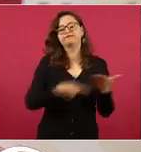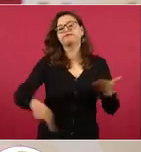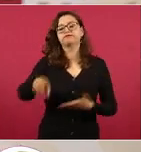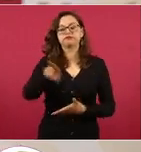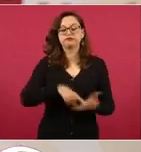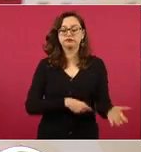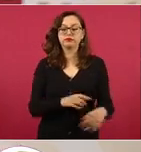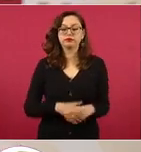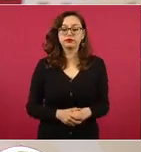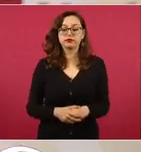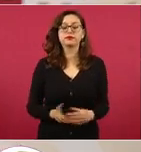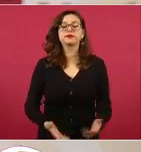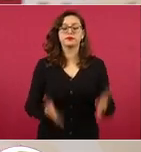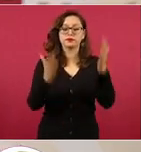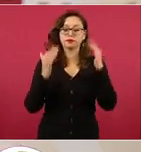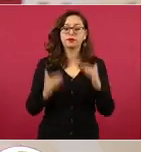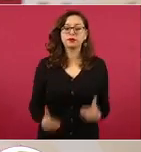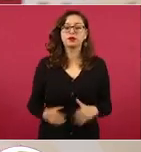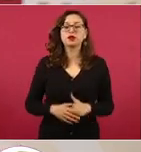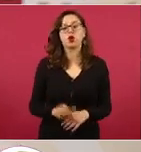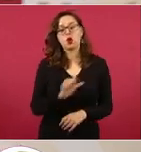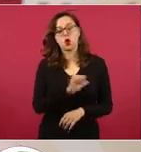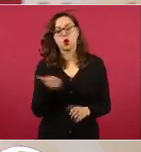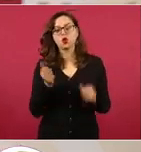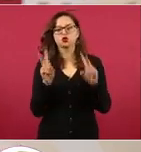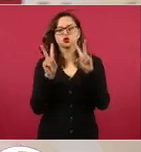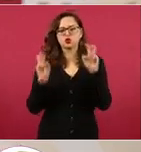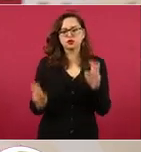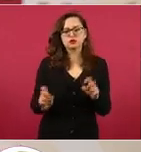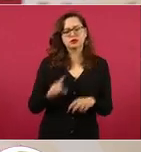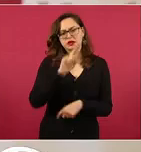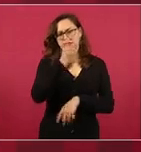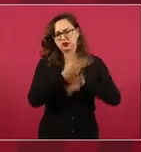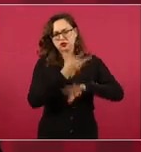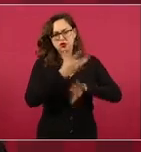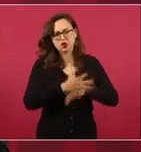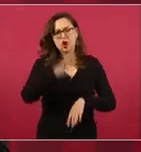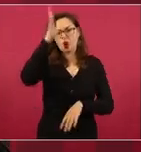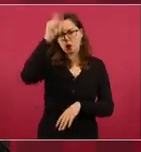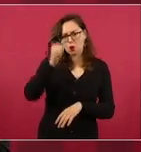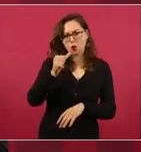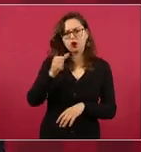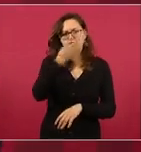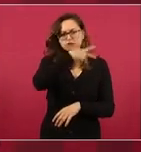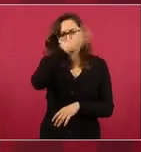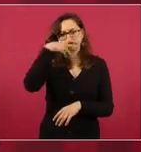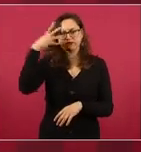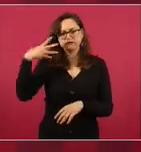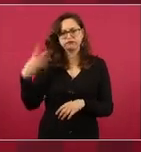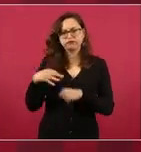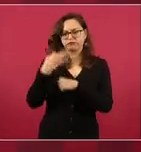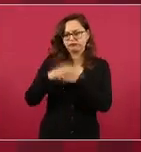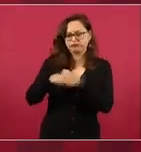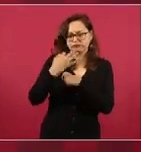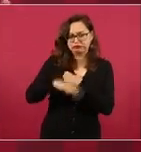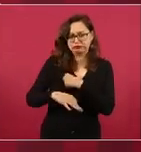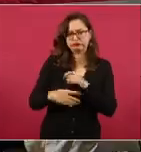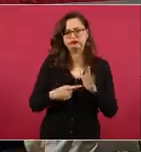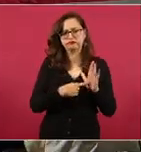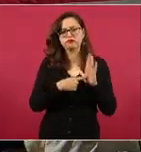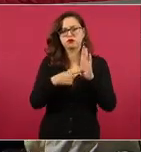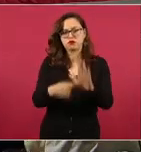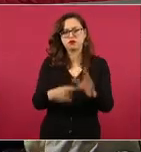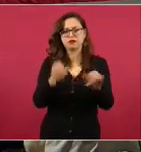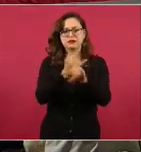de visas que han estado solicitando, visas por parte del gobierno de los Estados Unidos, perdón por el cambio drástico de tema, pero